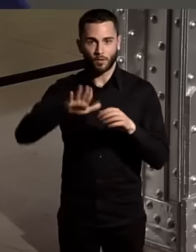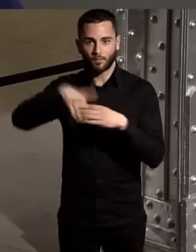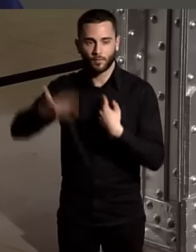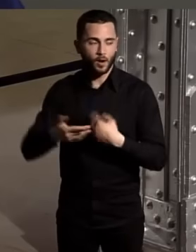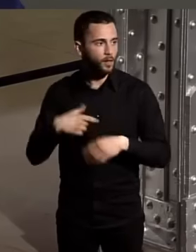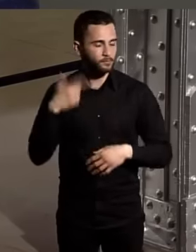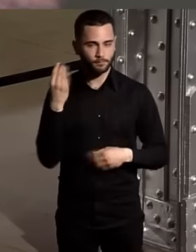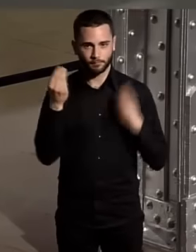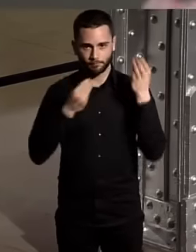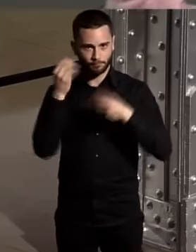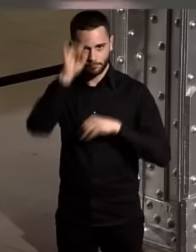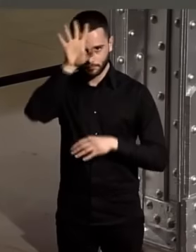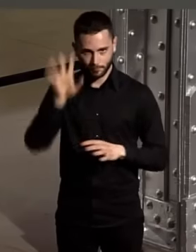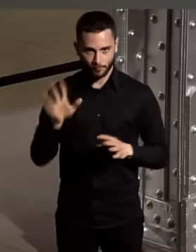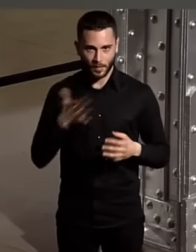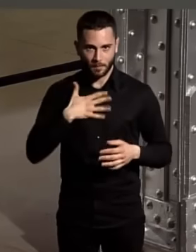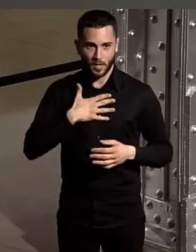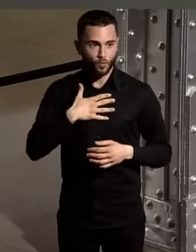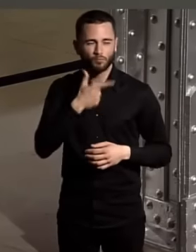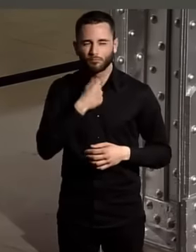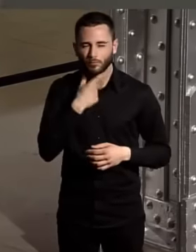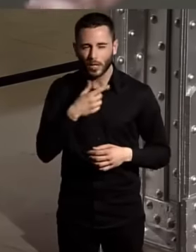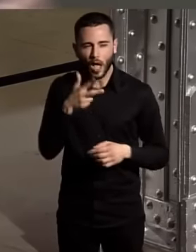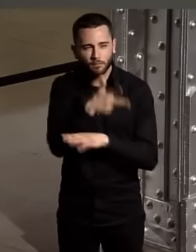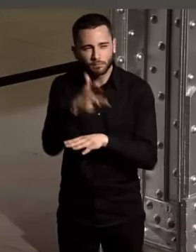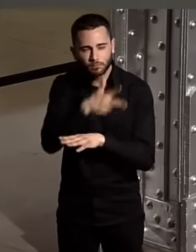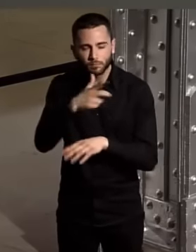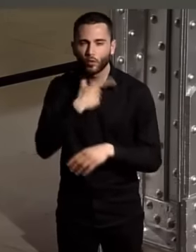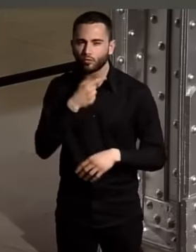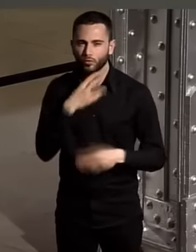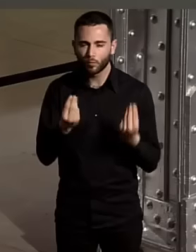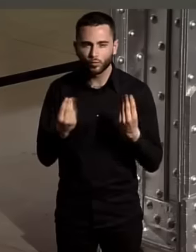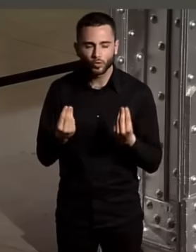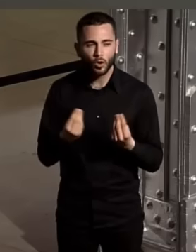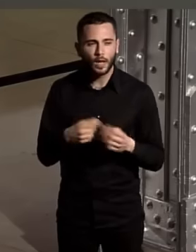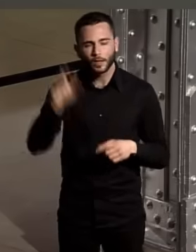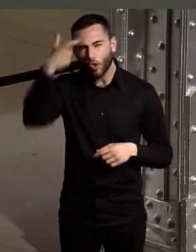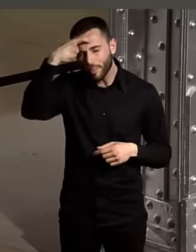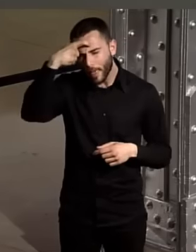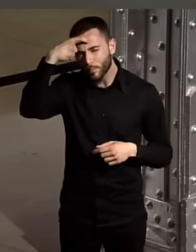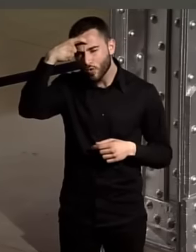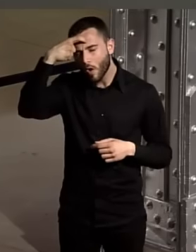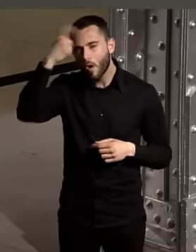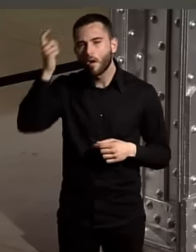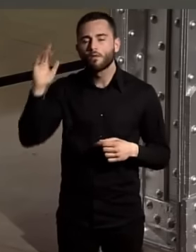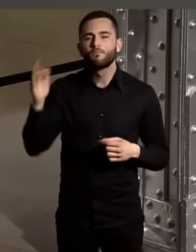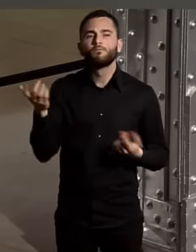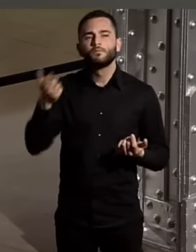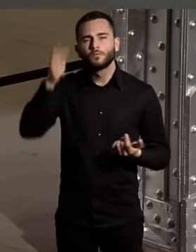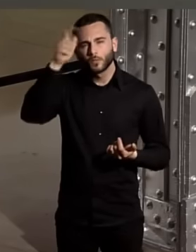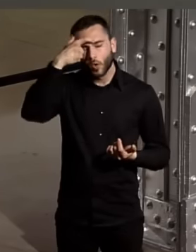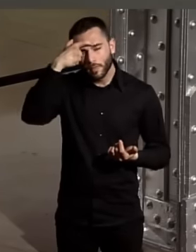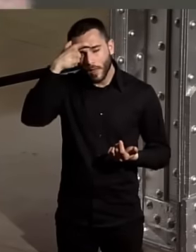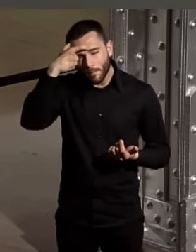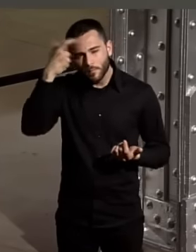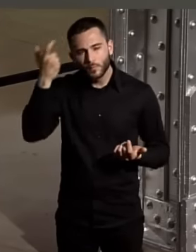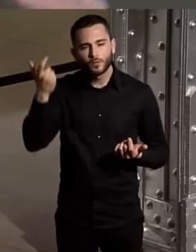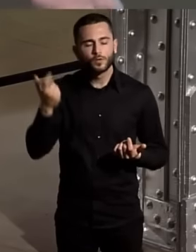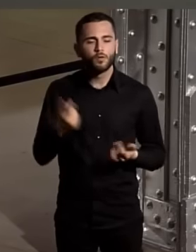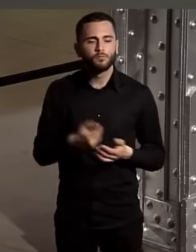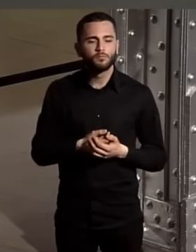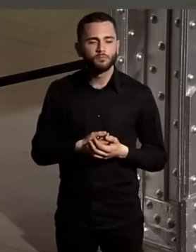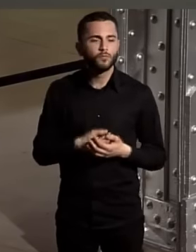y algo que me que me me gustó mucho de lo de lo que grabamos más allá del ptico vivo ese concepto de o sea yo